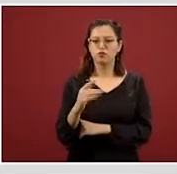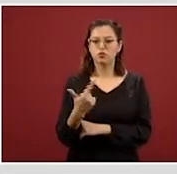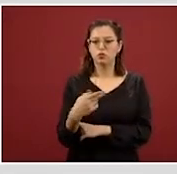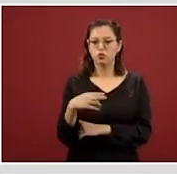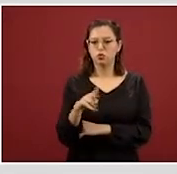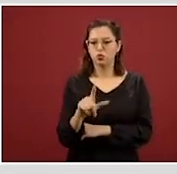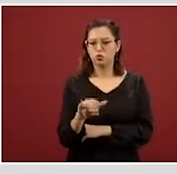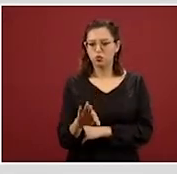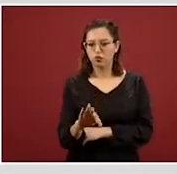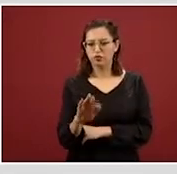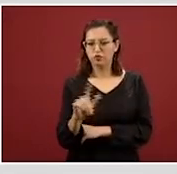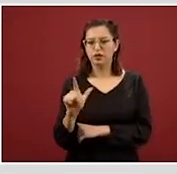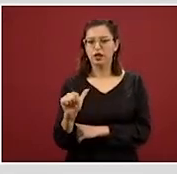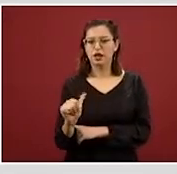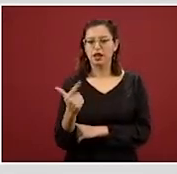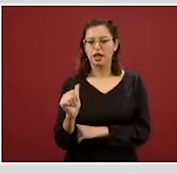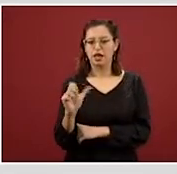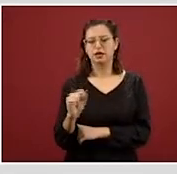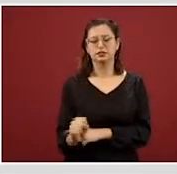mantenido como los más económicos.